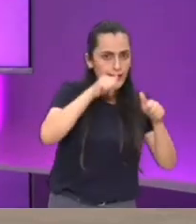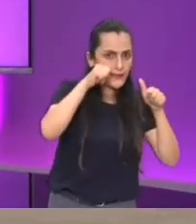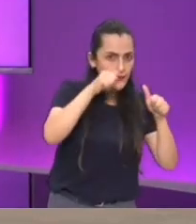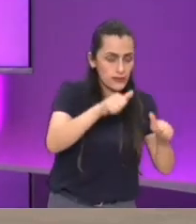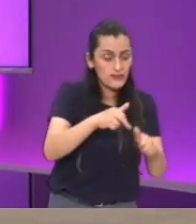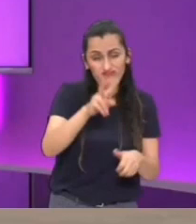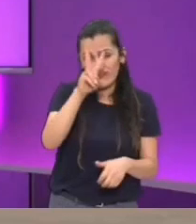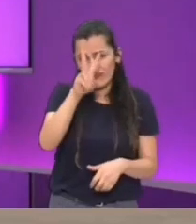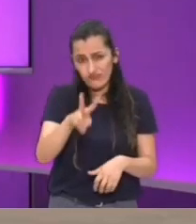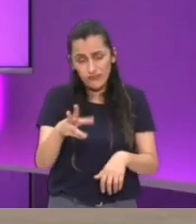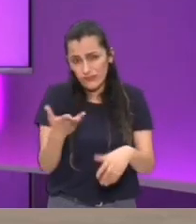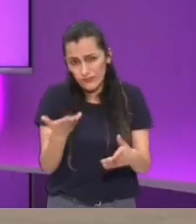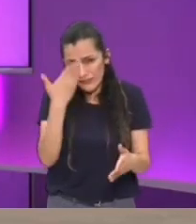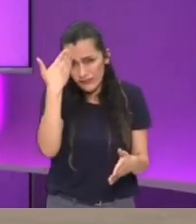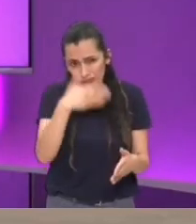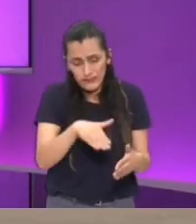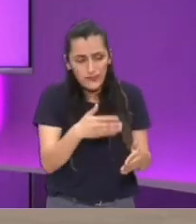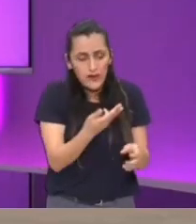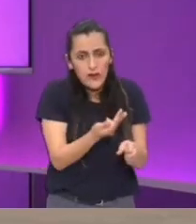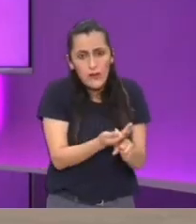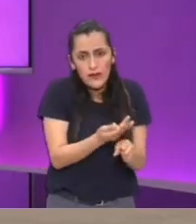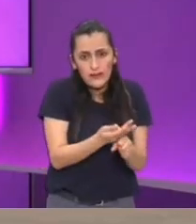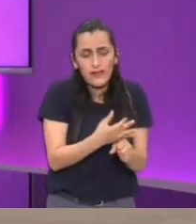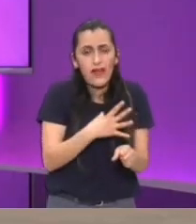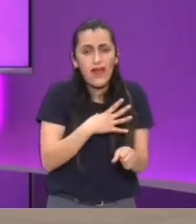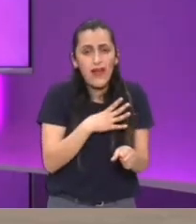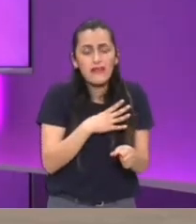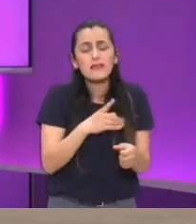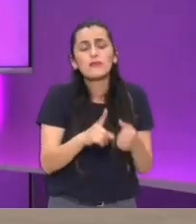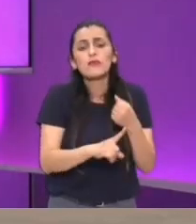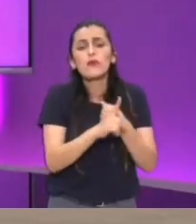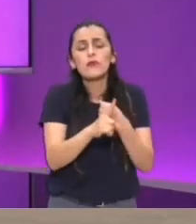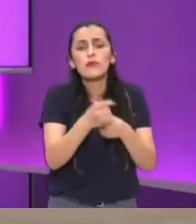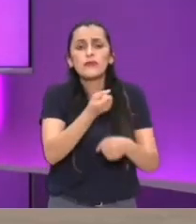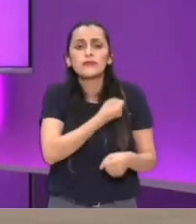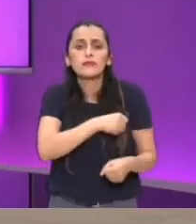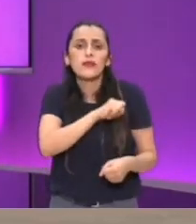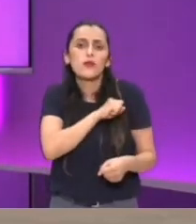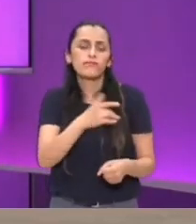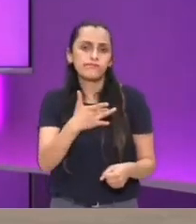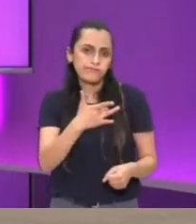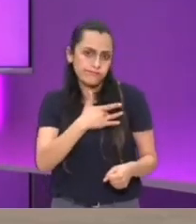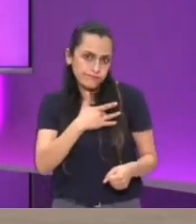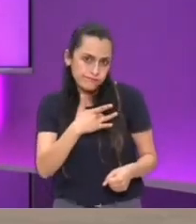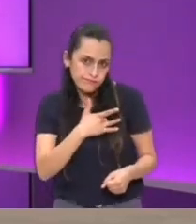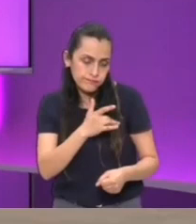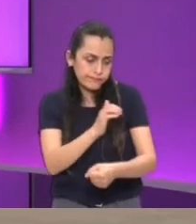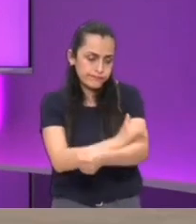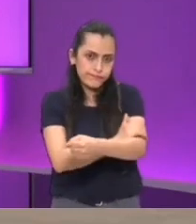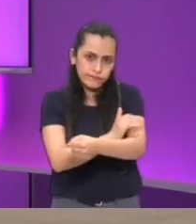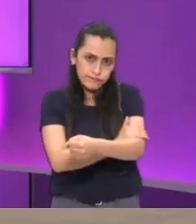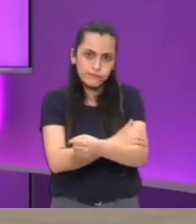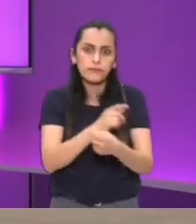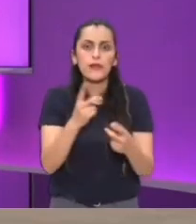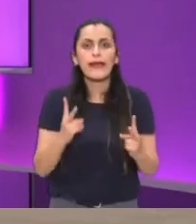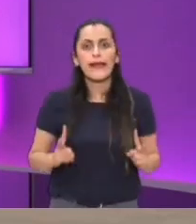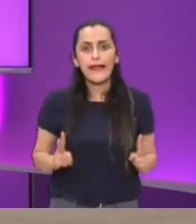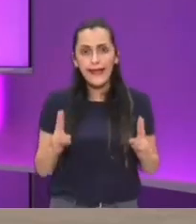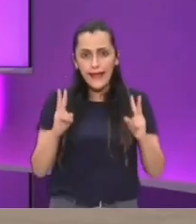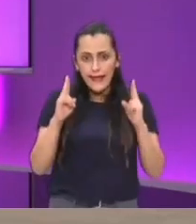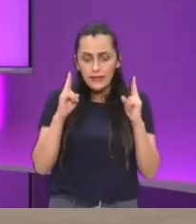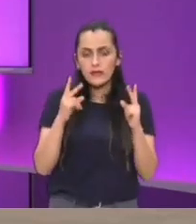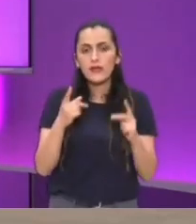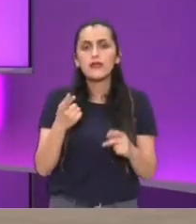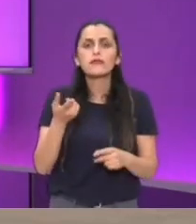enfrenta enfermedades crónicas como las cardiovasculares, la diabetes, el cáncer, la influenza, la